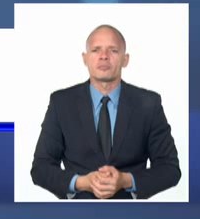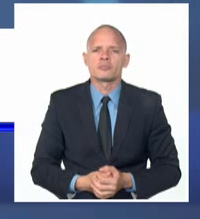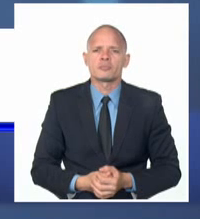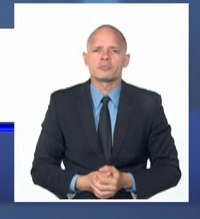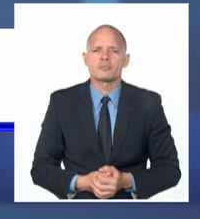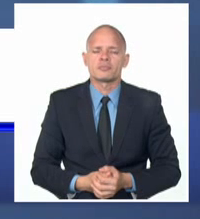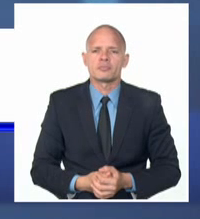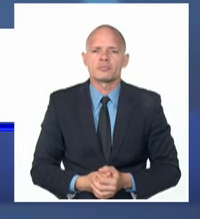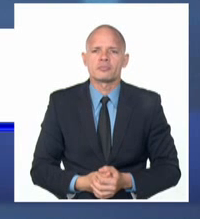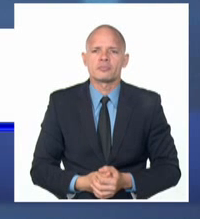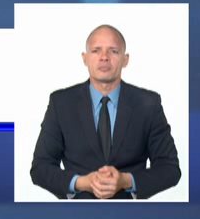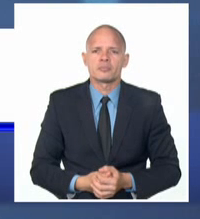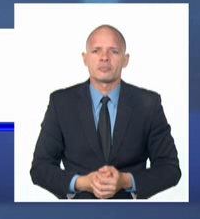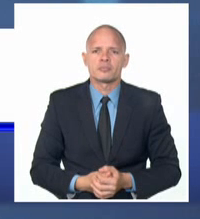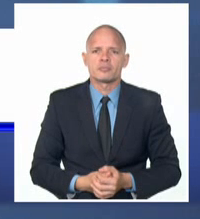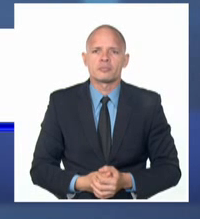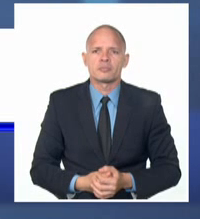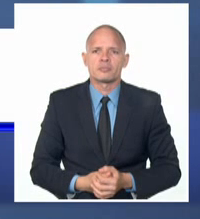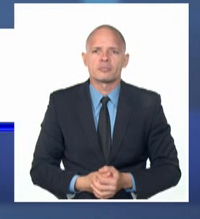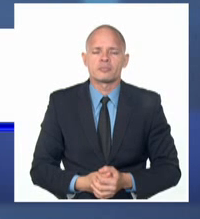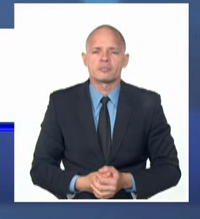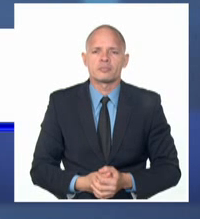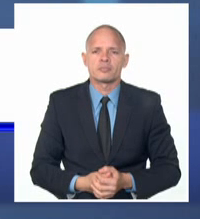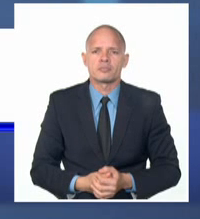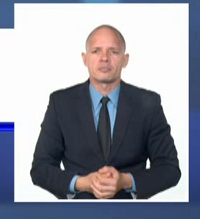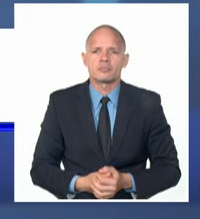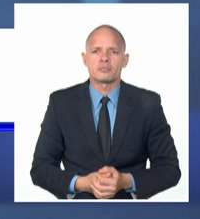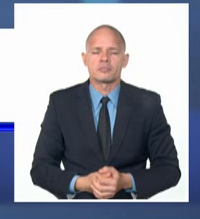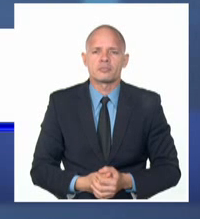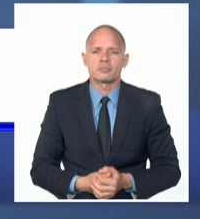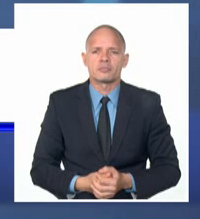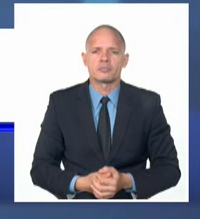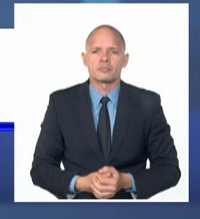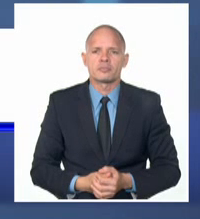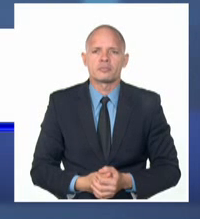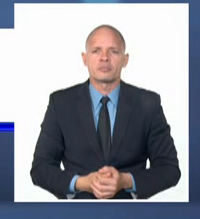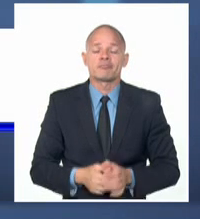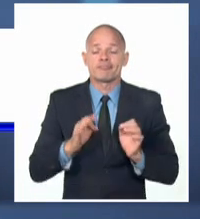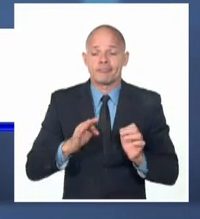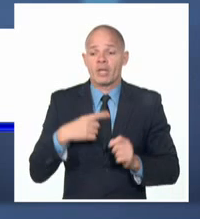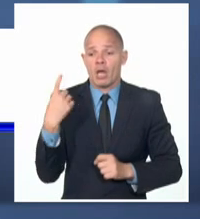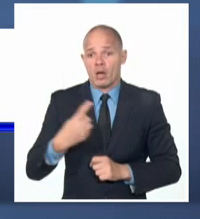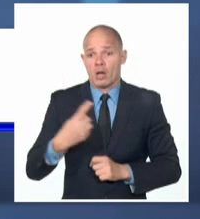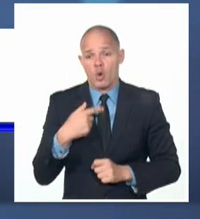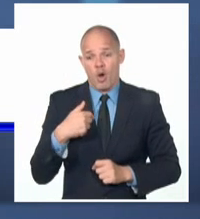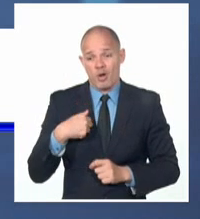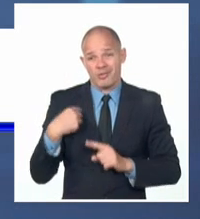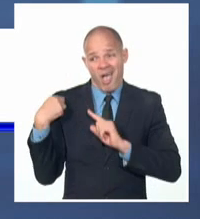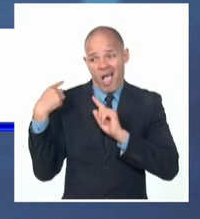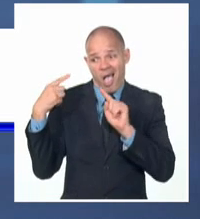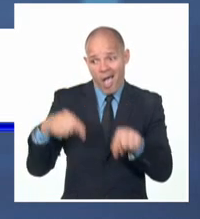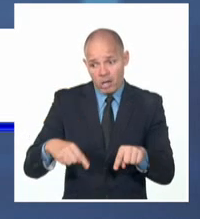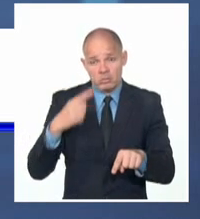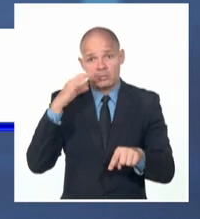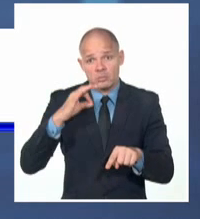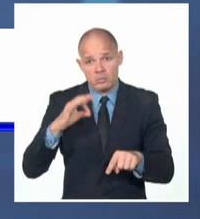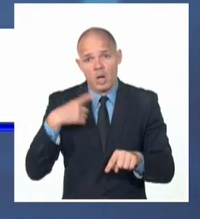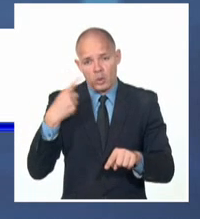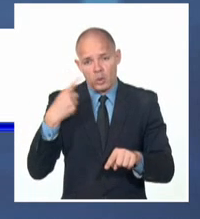Todos los esfuerzos de contraofensiva hasta ahora han fracasado, pero el régimen de Kiev sigue teniendo un potencial